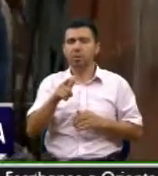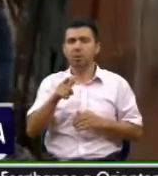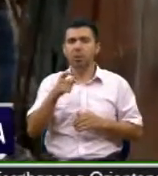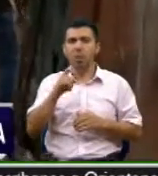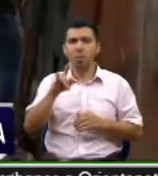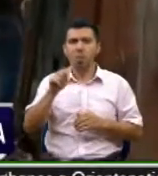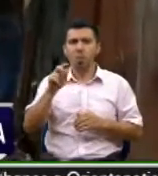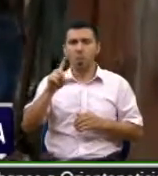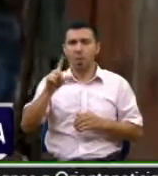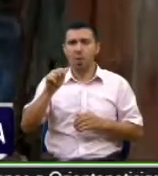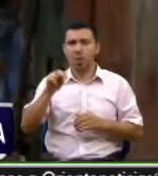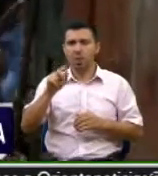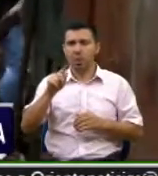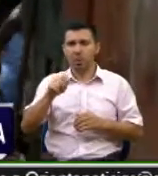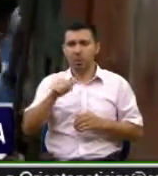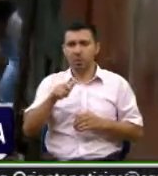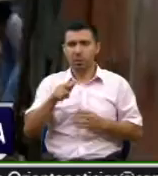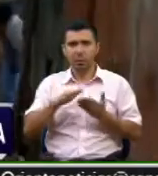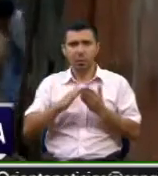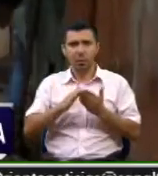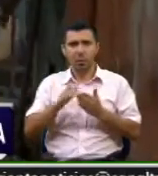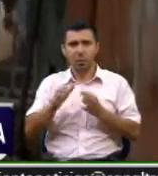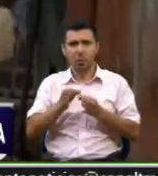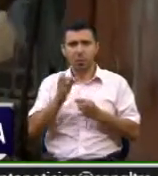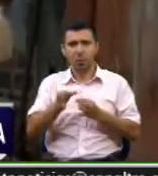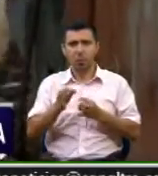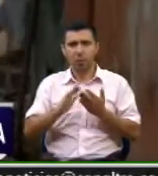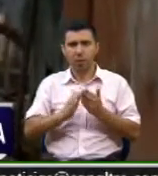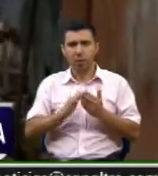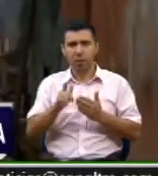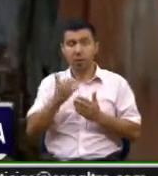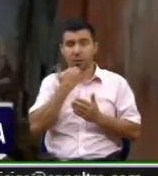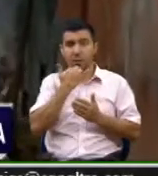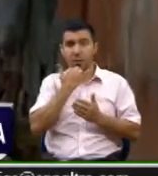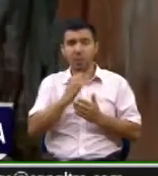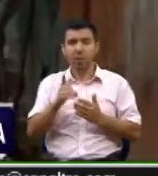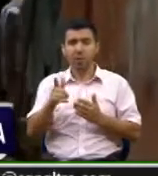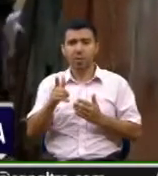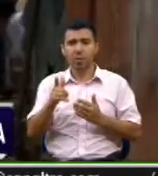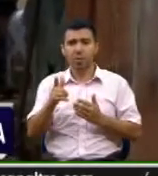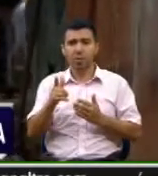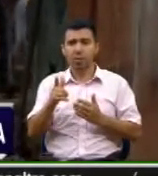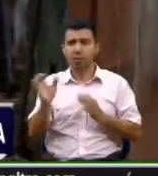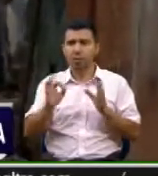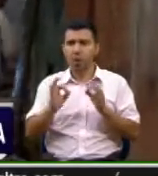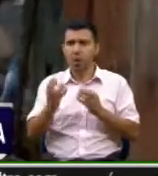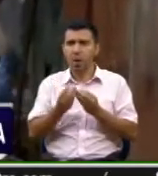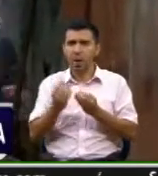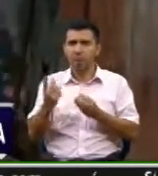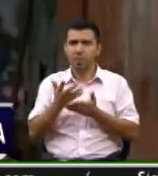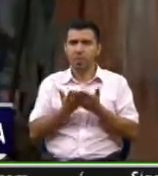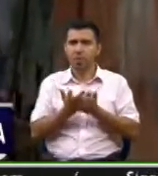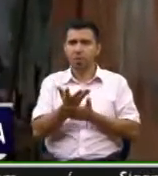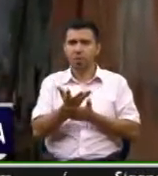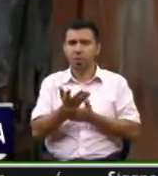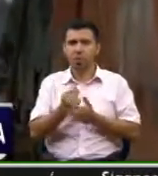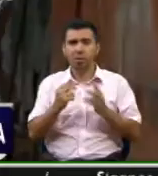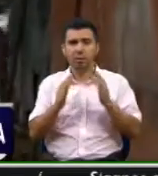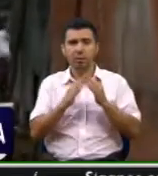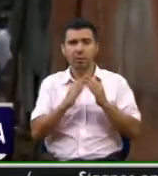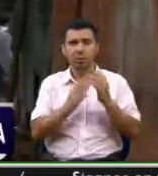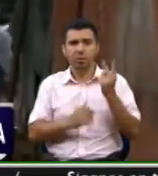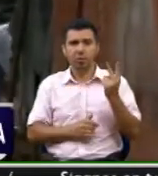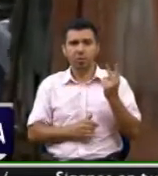vereda Casiano del municipio de Florida Blanca. Según el reporte de los organismos de socorro, dos viviendas más fueron afectadas y